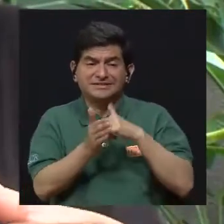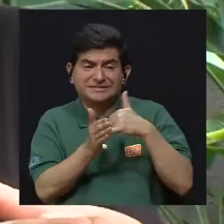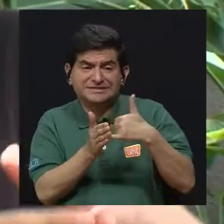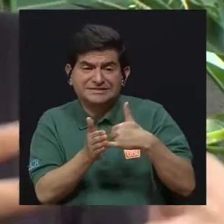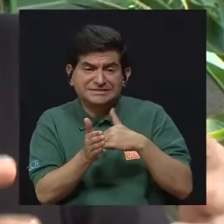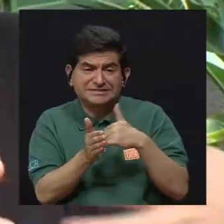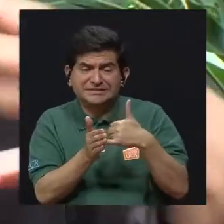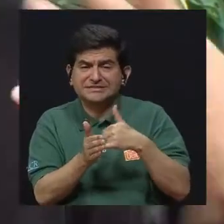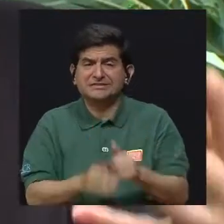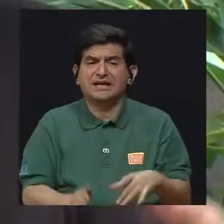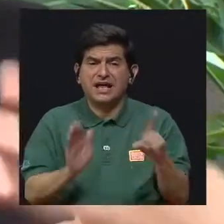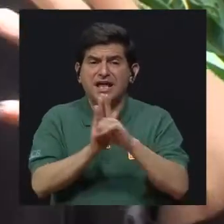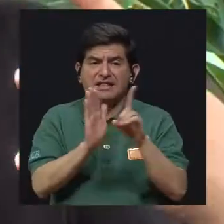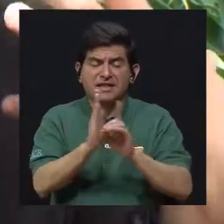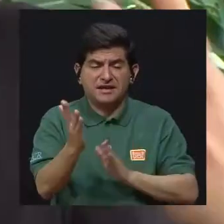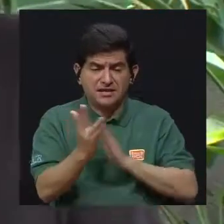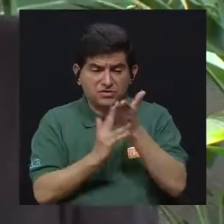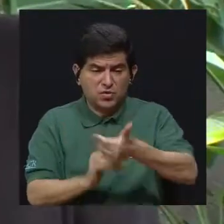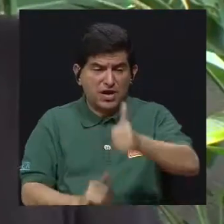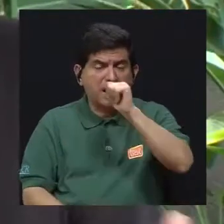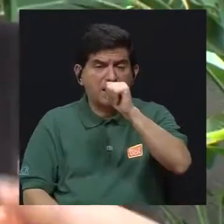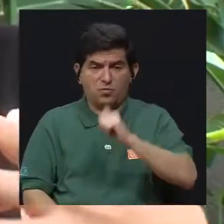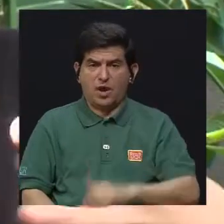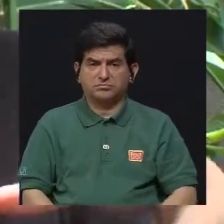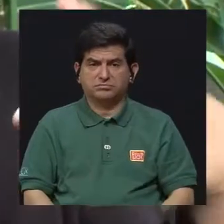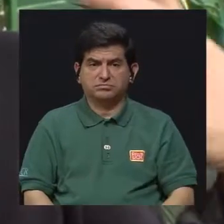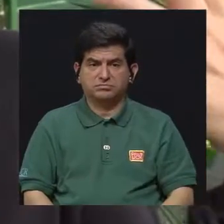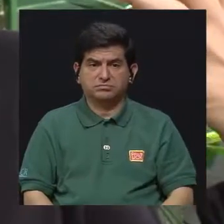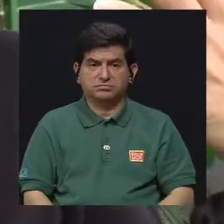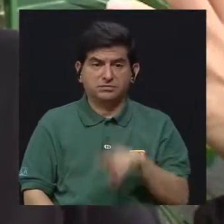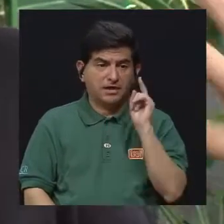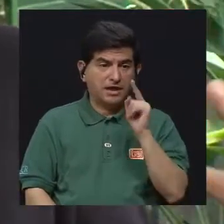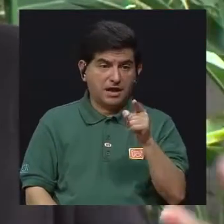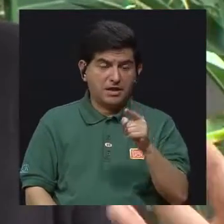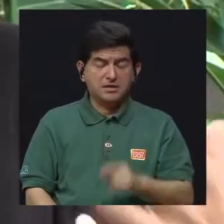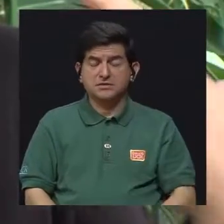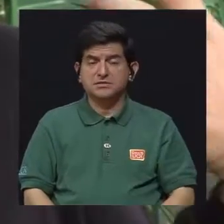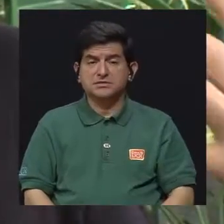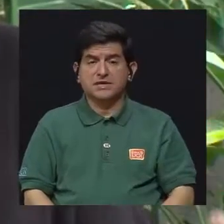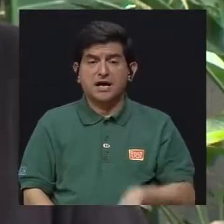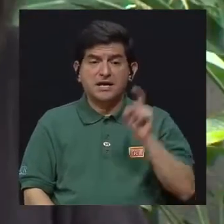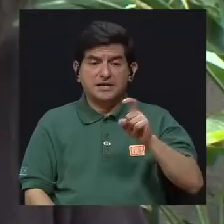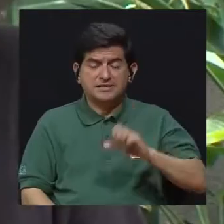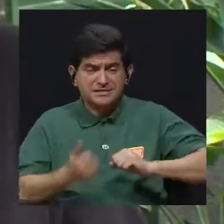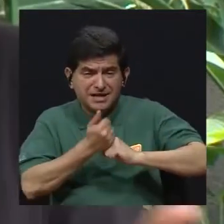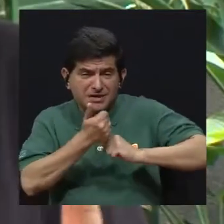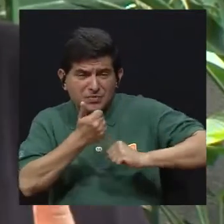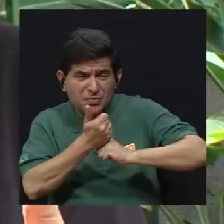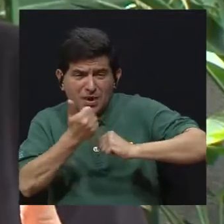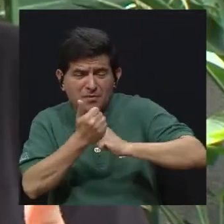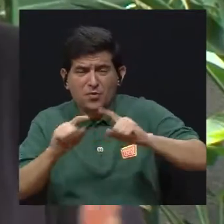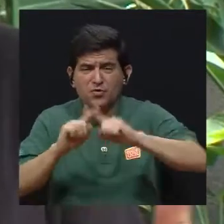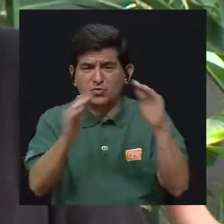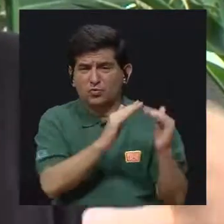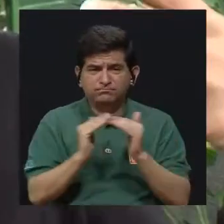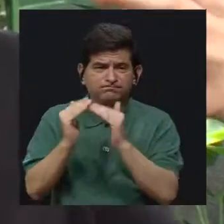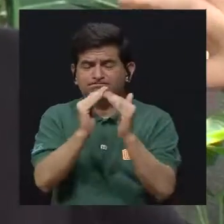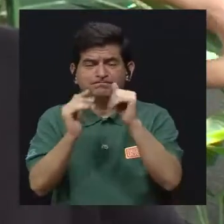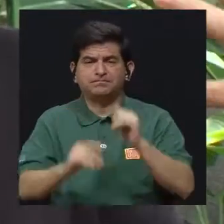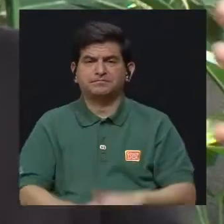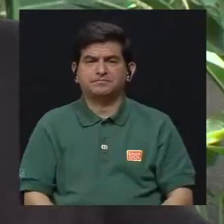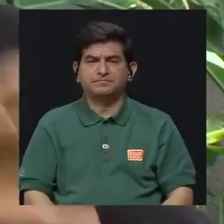vulnerando, por ejemplo, el derecho del acceso al agua, que es un motor que ha movilizado un montón de